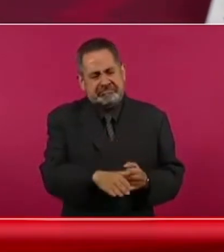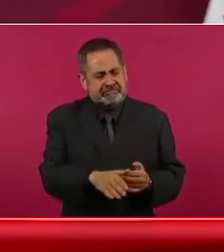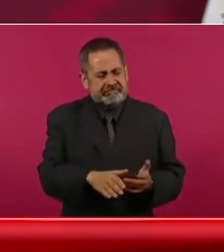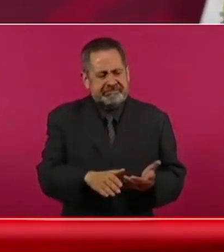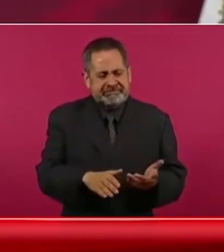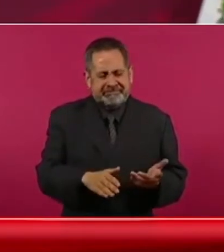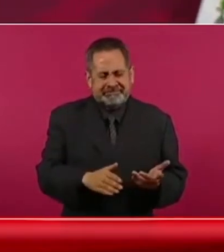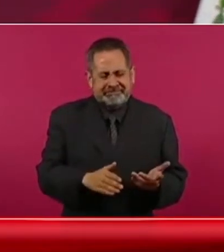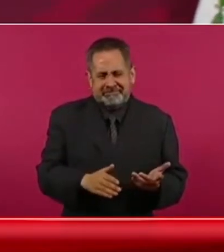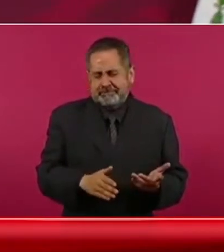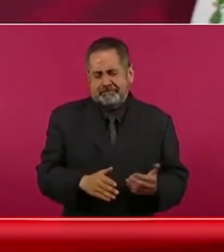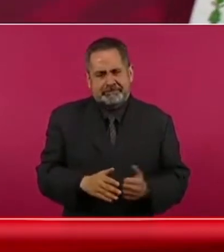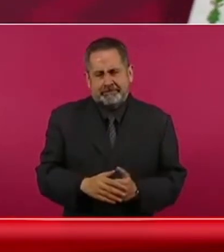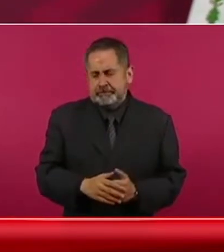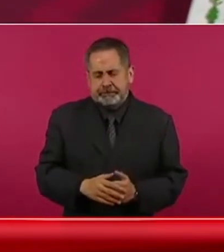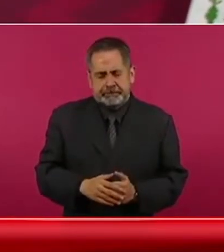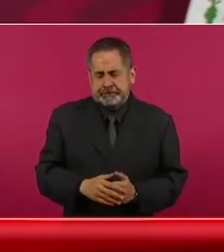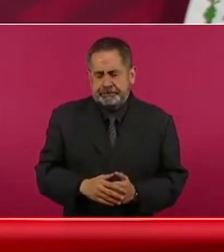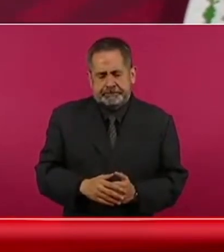asesinado,